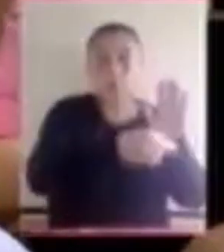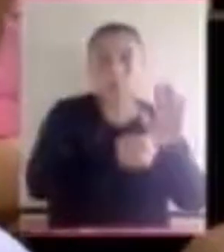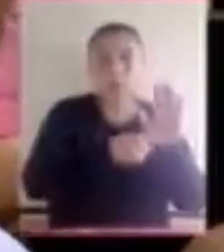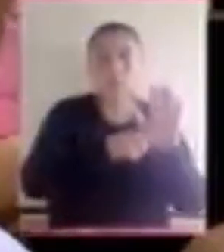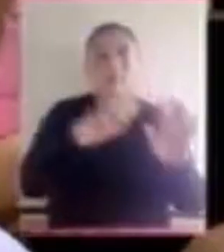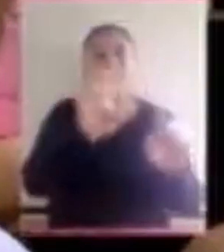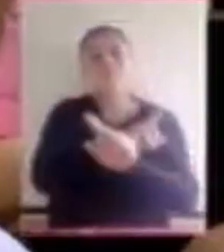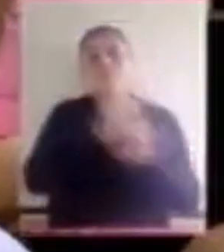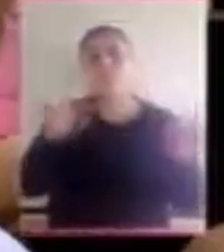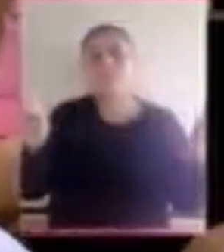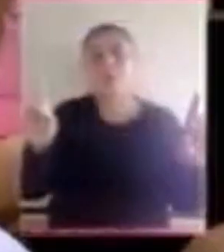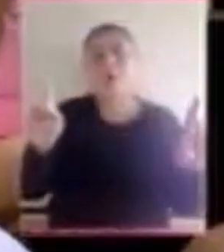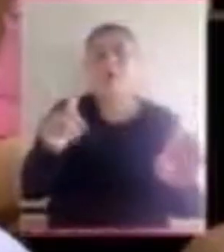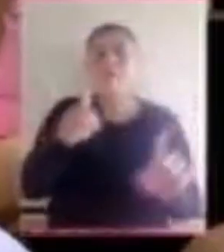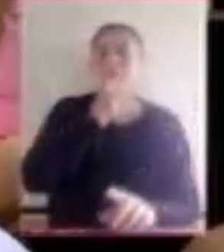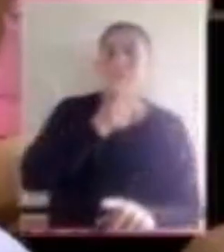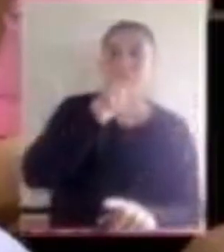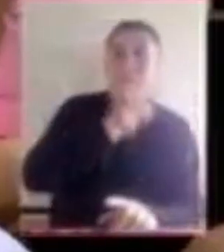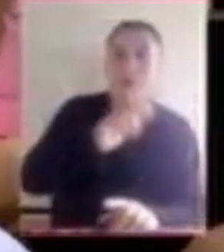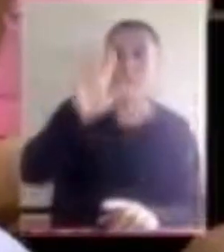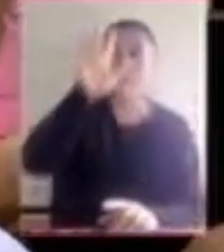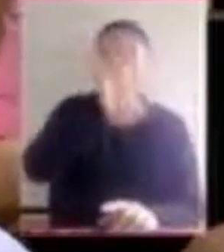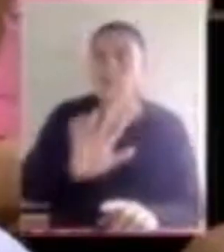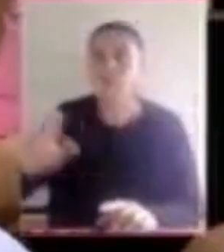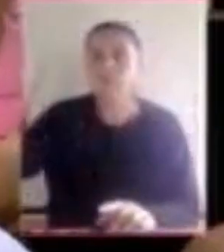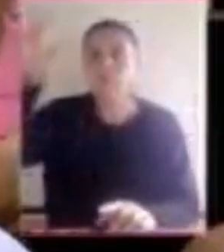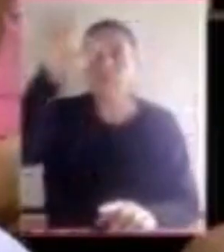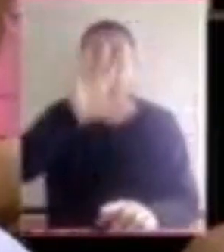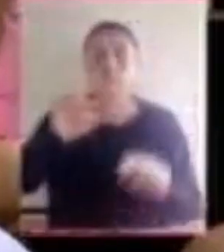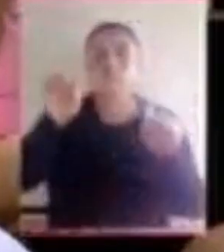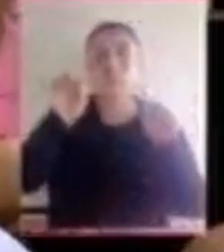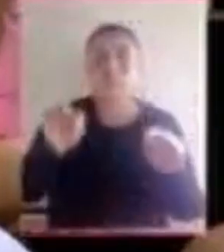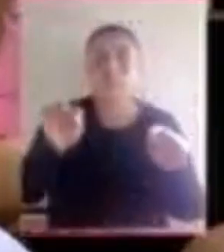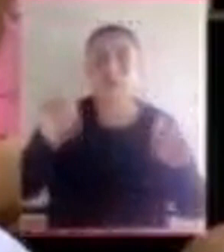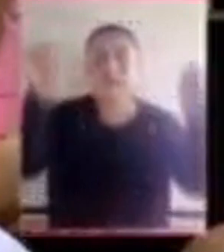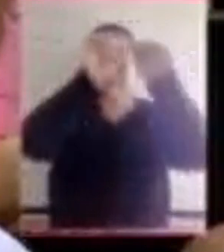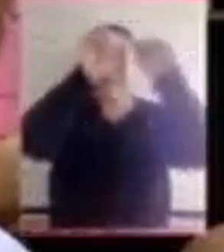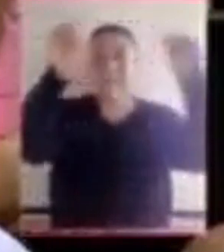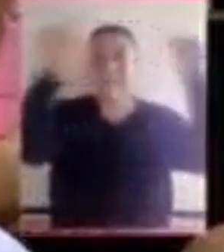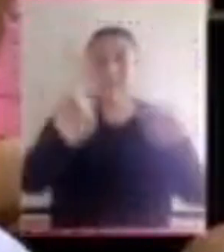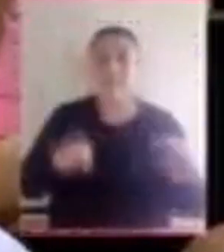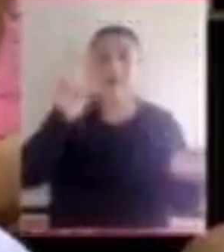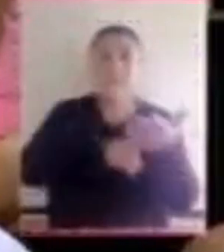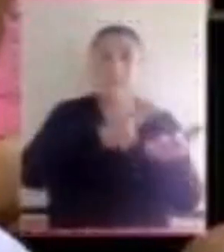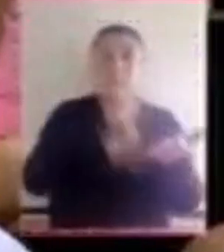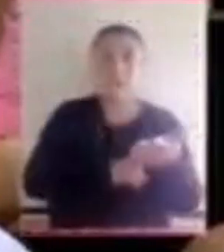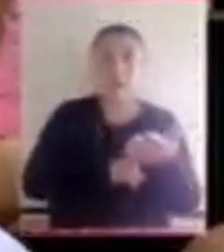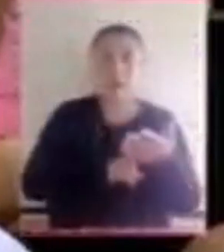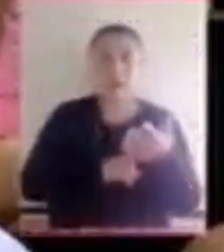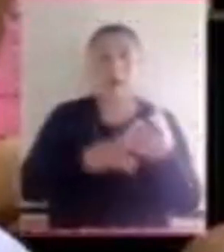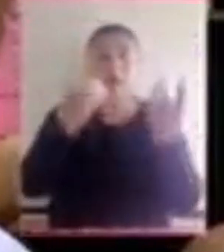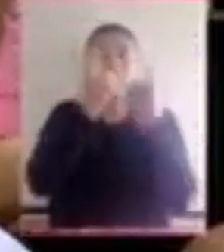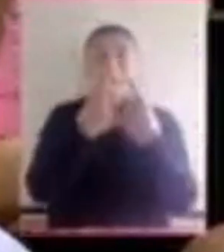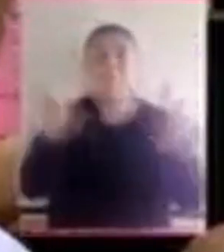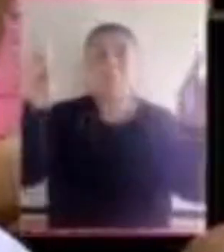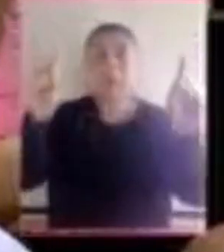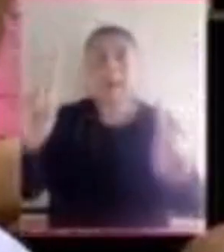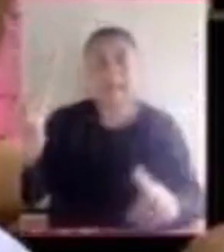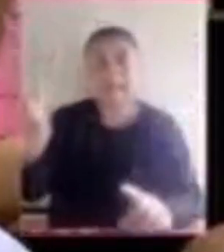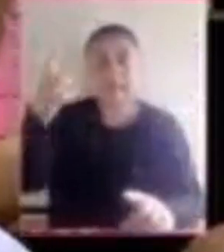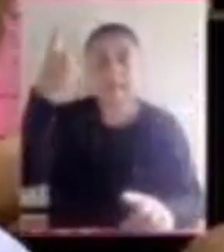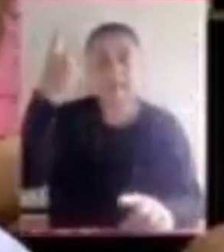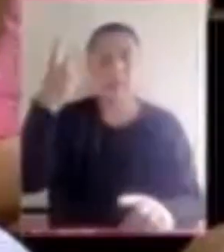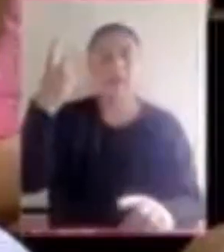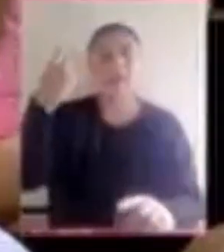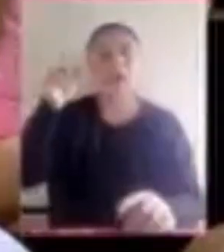las falencias estructurales que presenta actualmente nuestro sistema tributario y nuestra democracia en general. La reforma